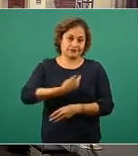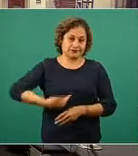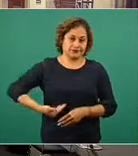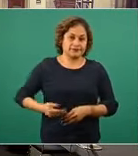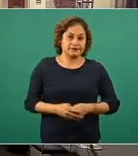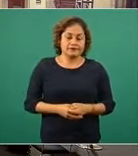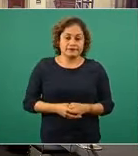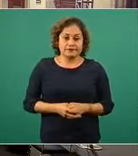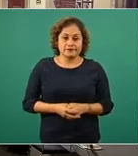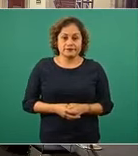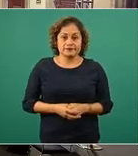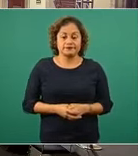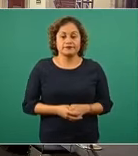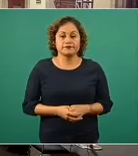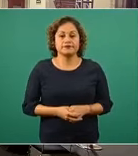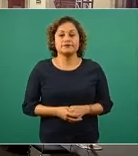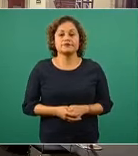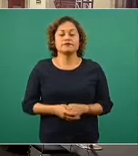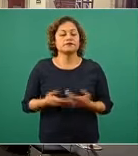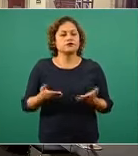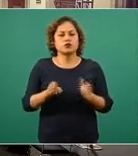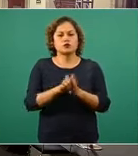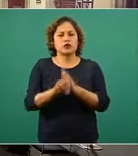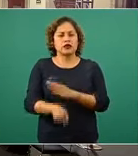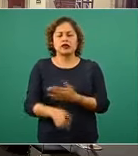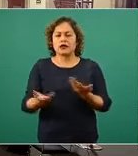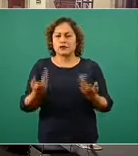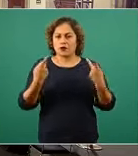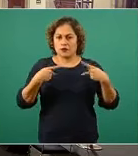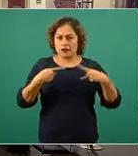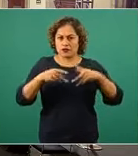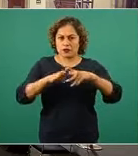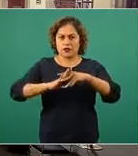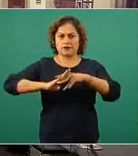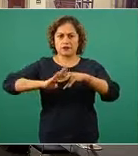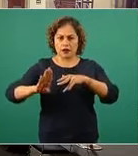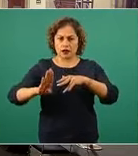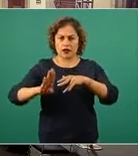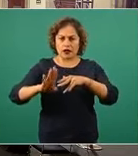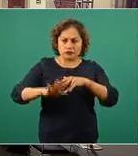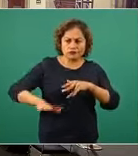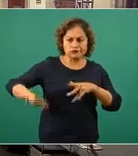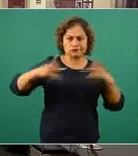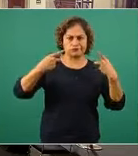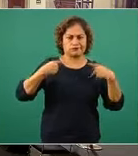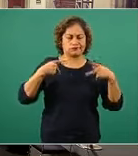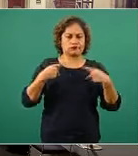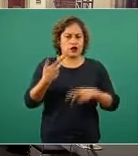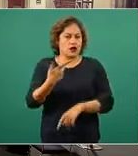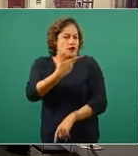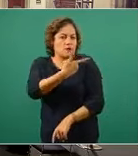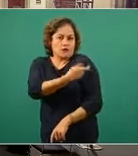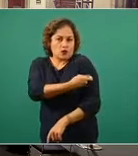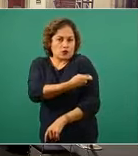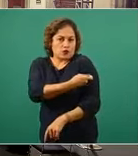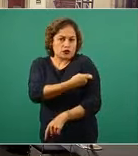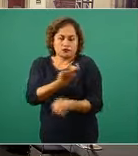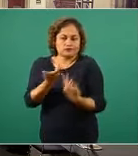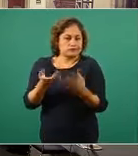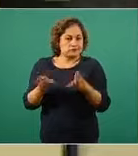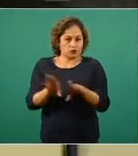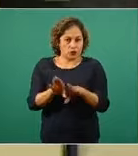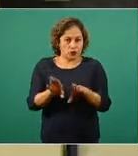Respecto a los migrantes, por ejemplo, ¿cómo va a ser la vacunación para ellos en estos casos? Y